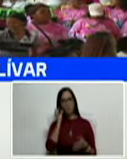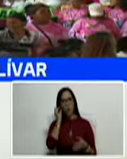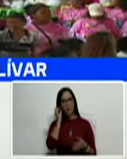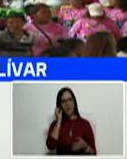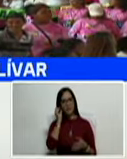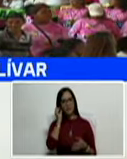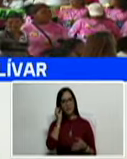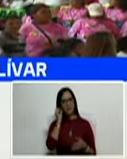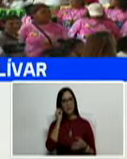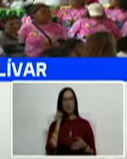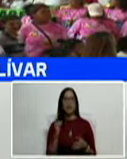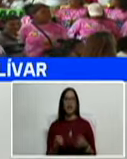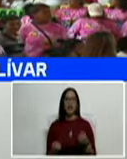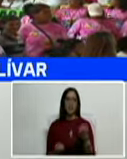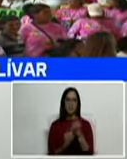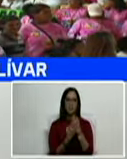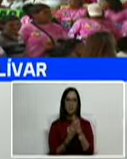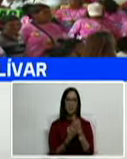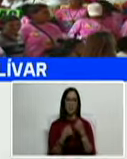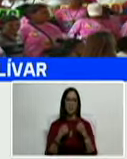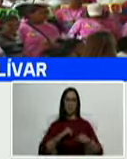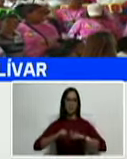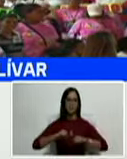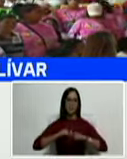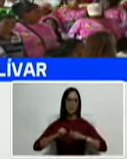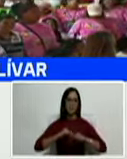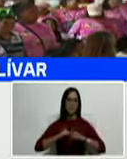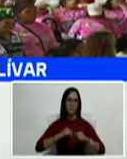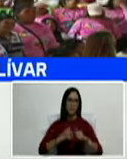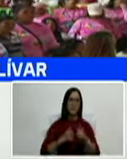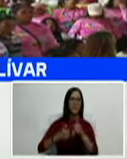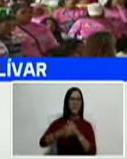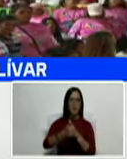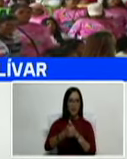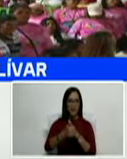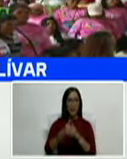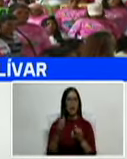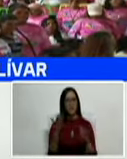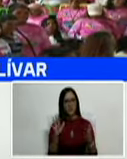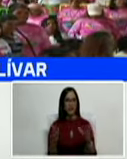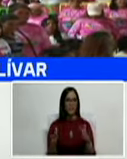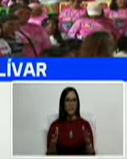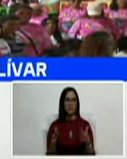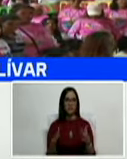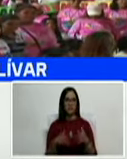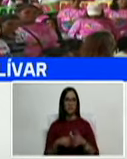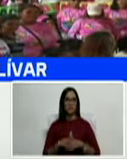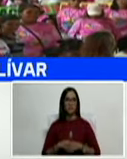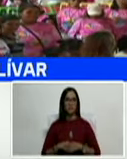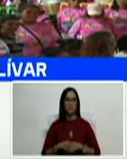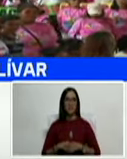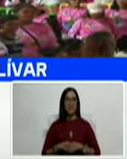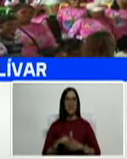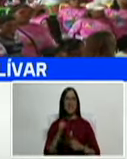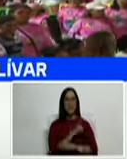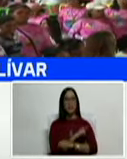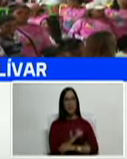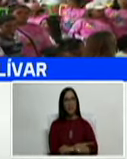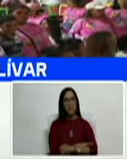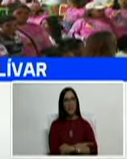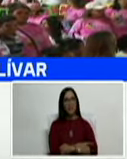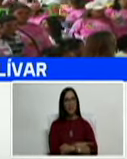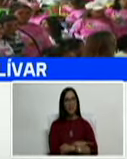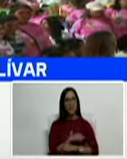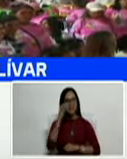precursoras, vanguardia, aproximadamente. ese poder, esa